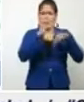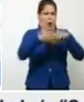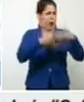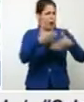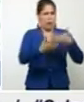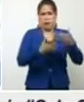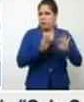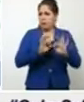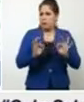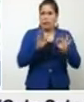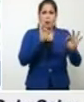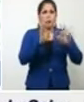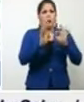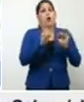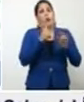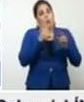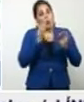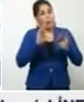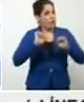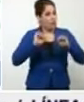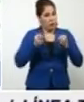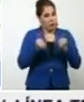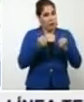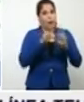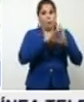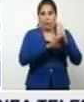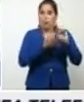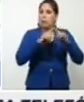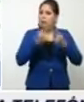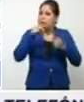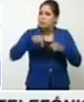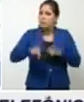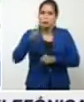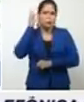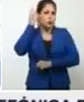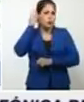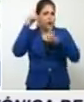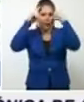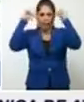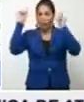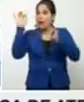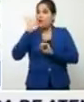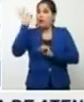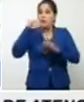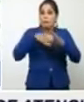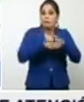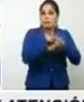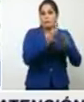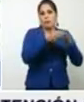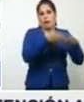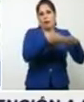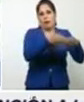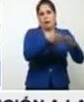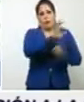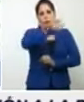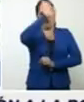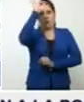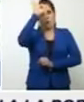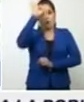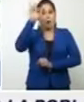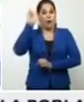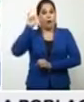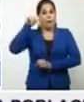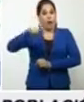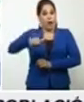o tomando como referencia el inicio del caso de esta señora, porque nunca entró a la provincia de Granma. Fue llevada